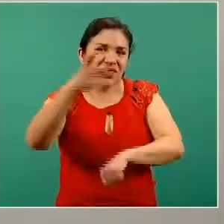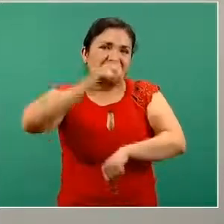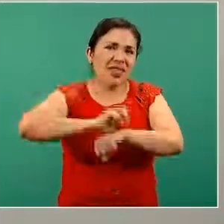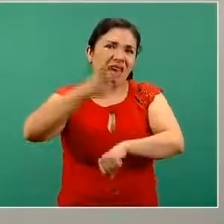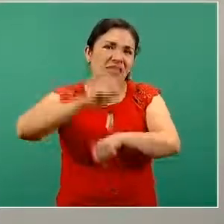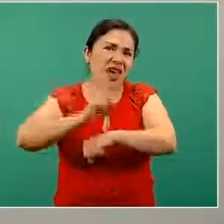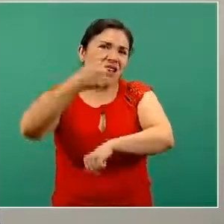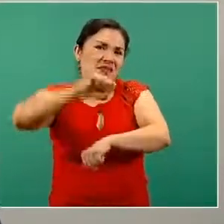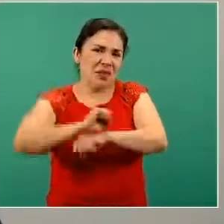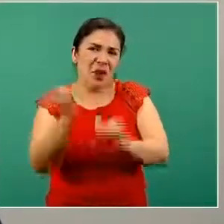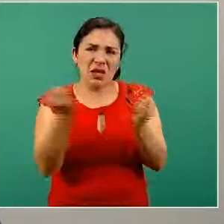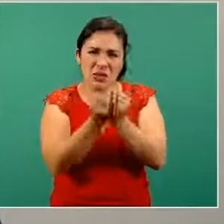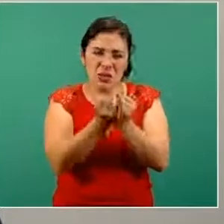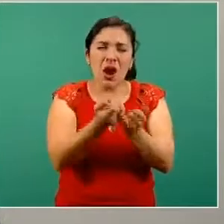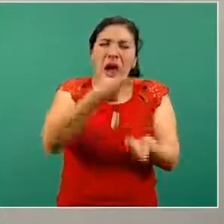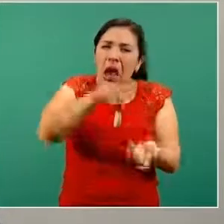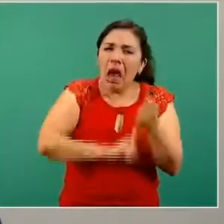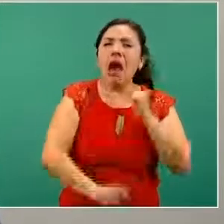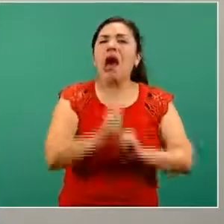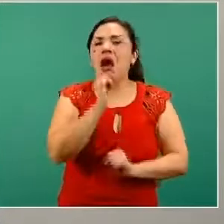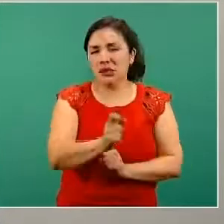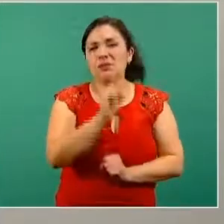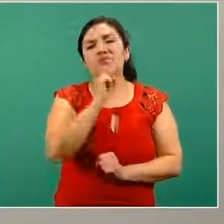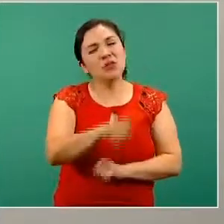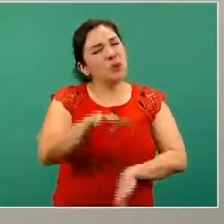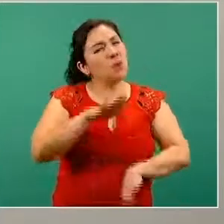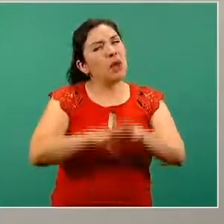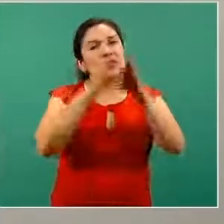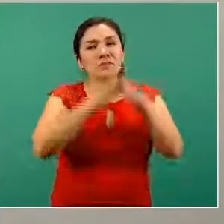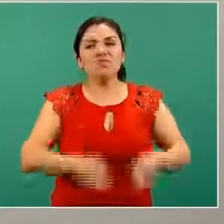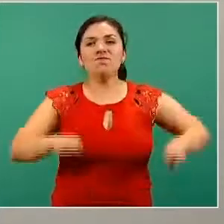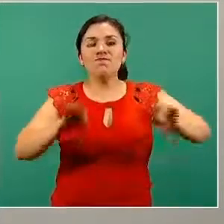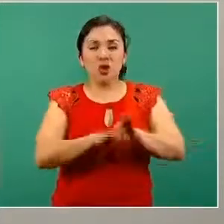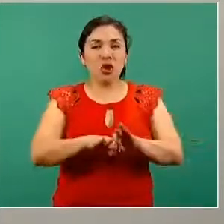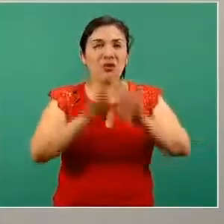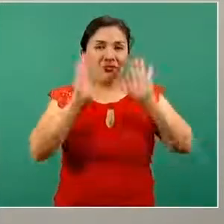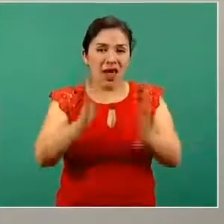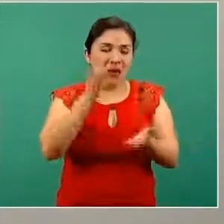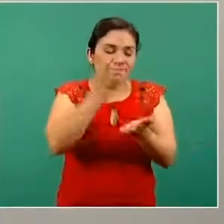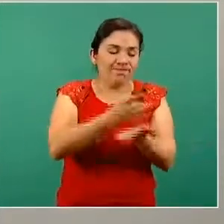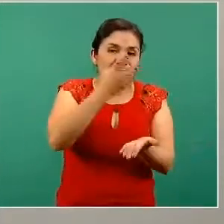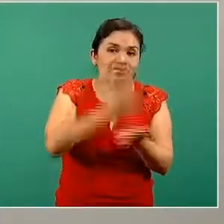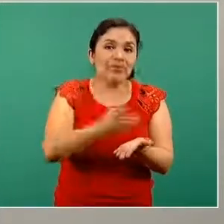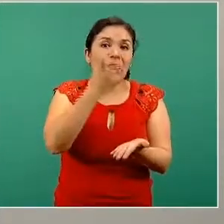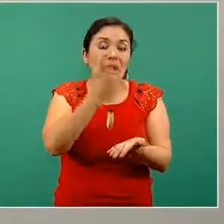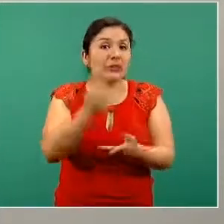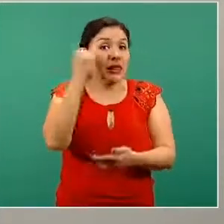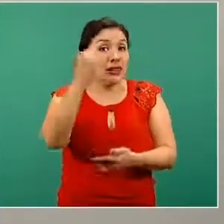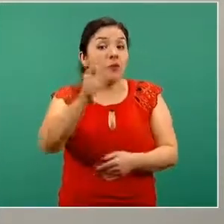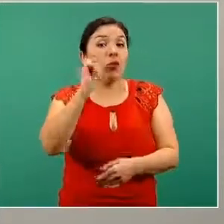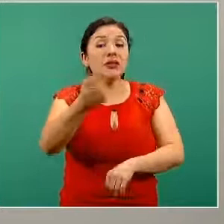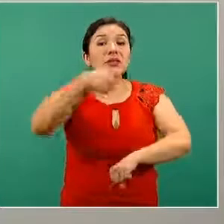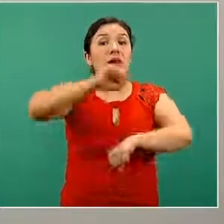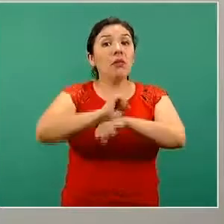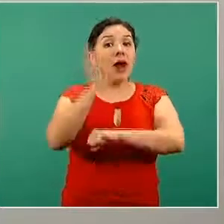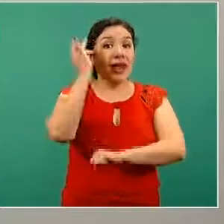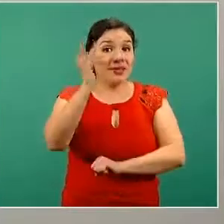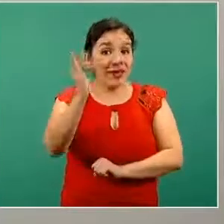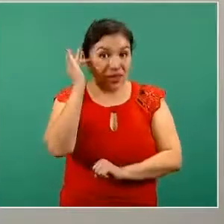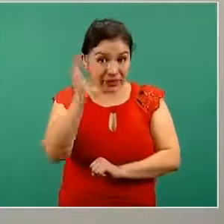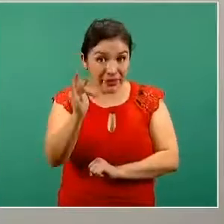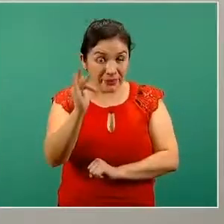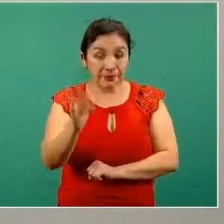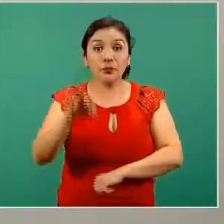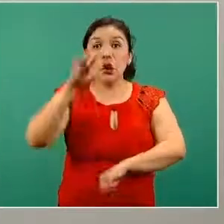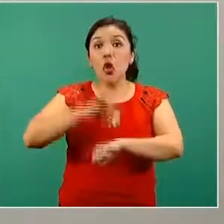semanas, entre ellos, obviamente, el más importante identificado, que es este periodo de Semana Santa.